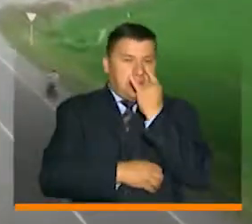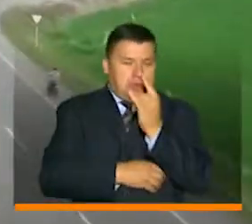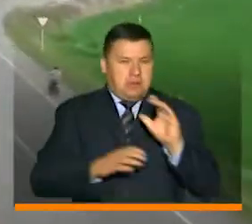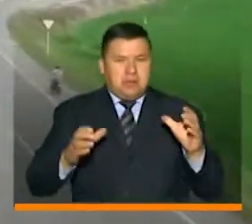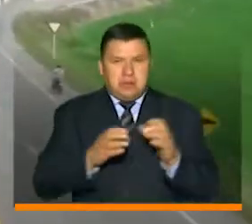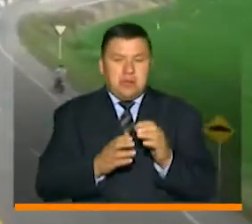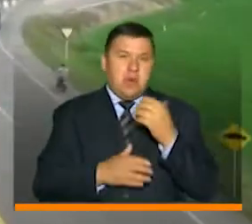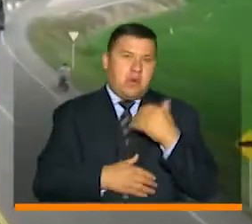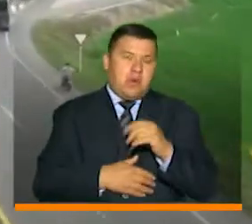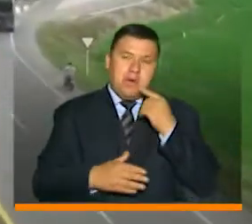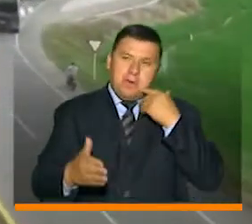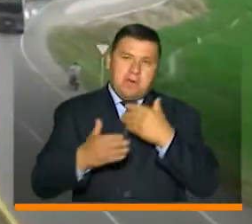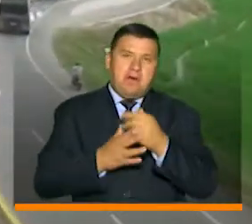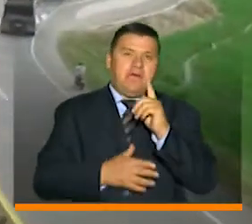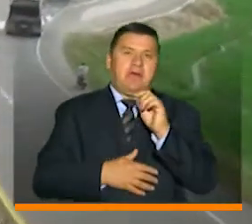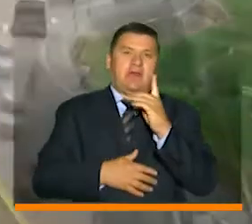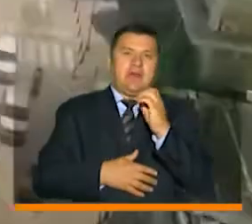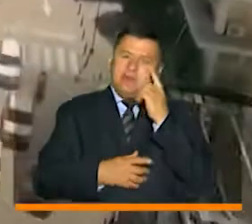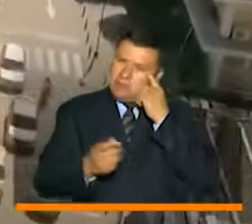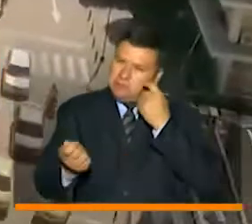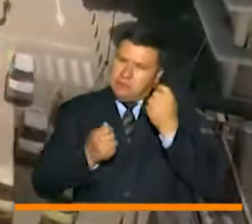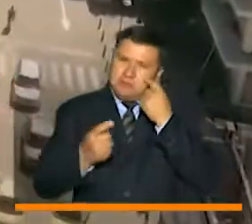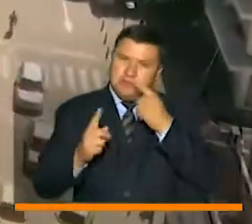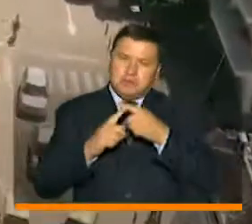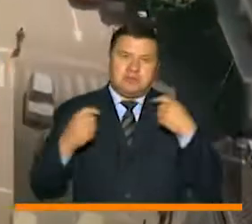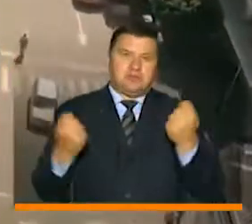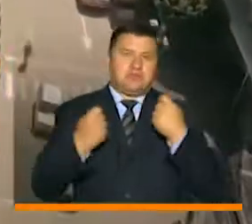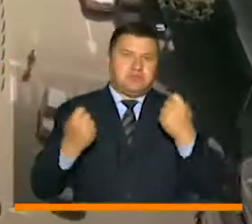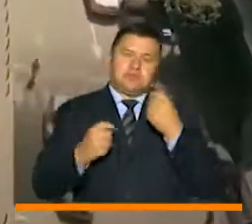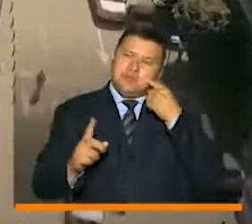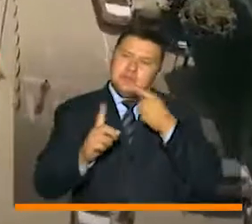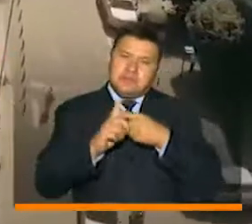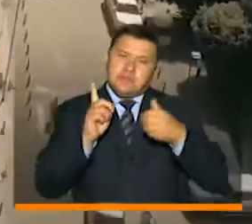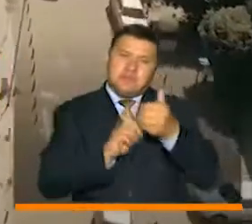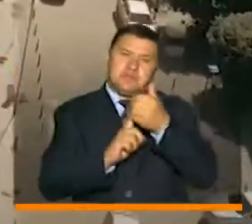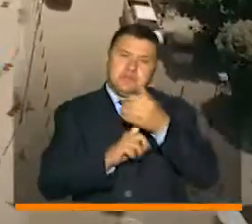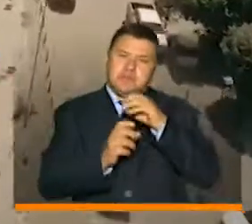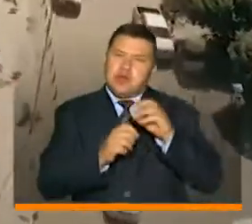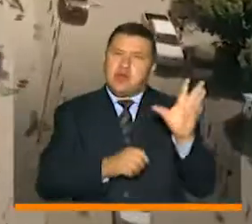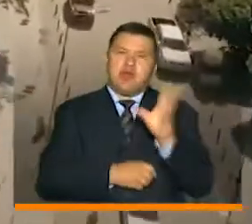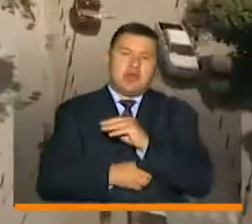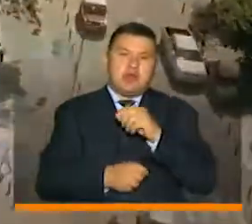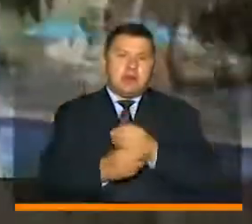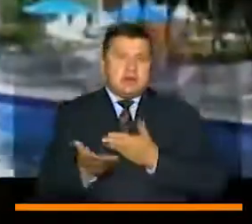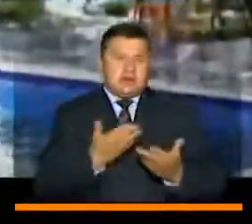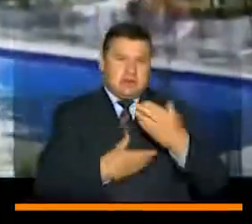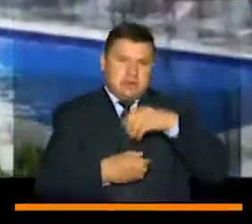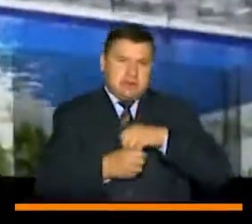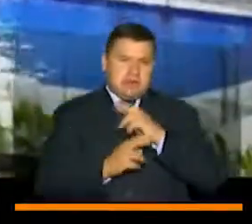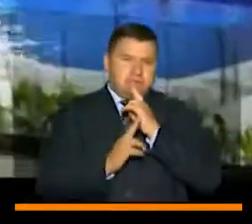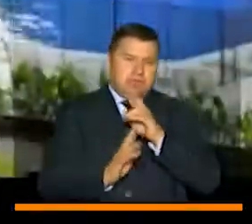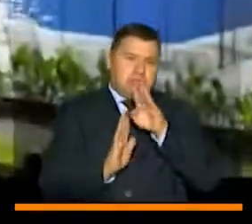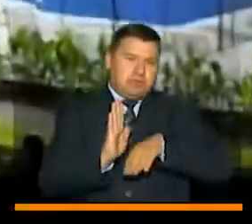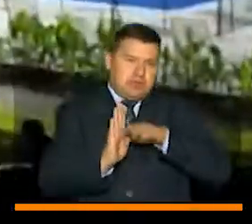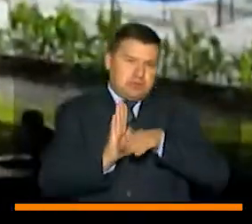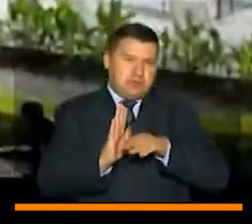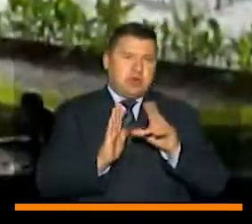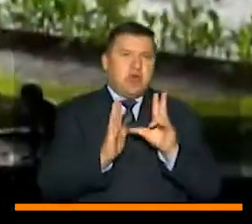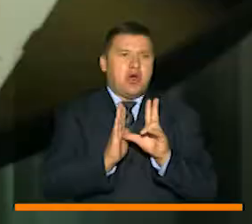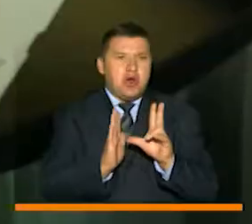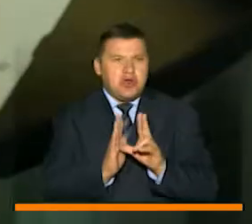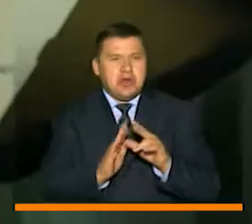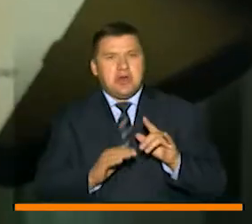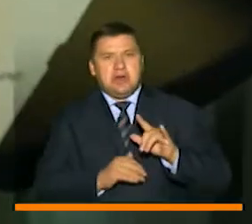disfrutar del Gran Finde, una estrategia de promoción en la que podrán encontrar todo tipo de ofertas y descuentos en